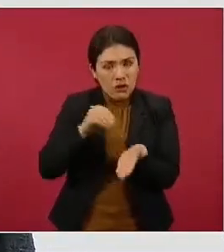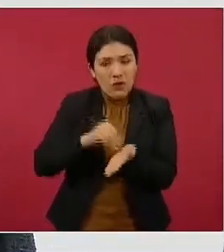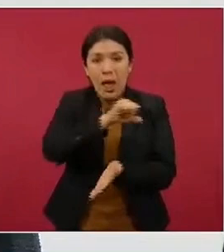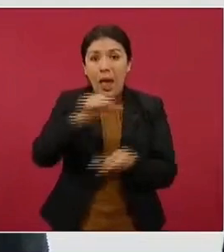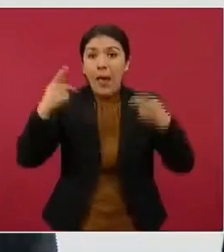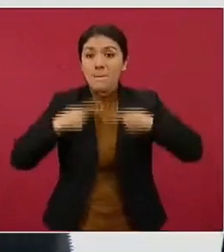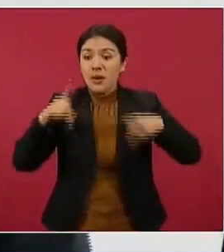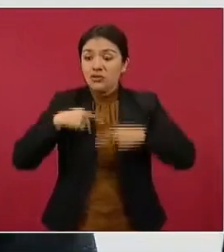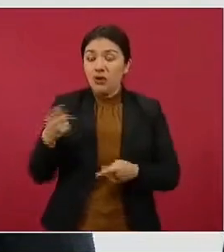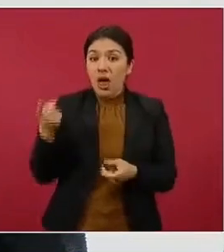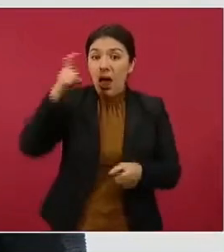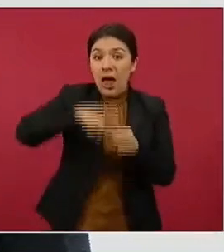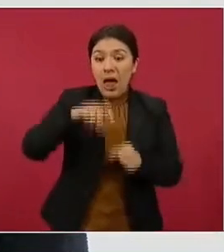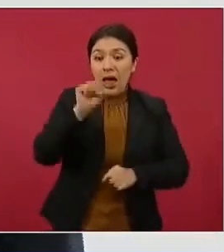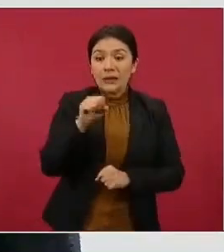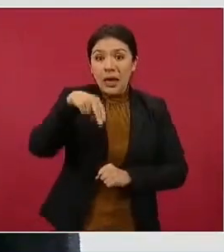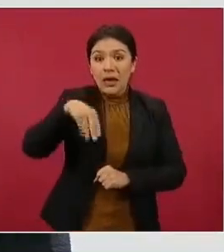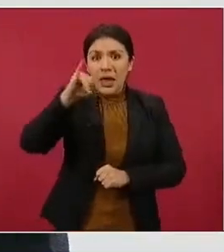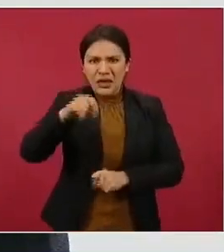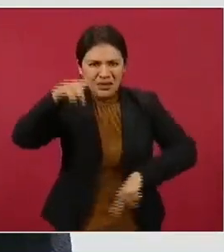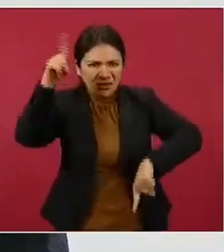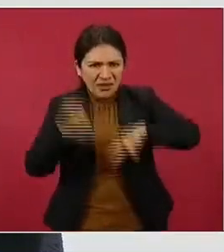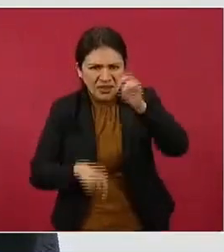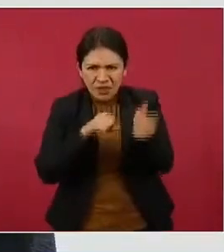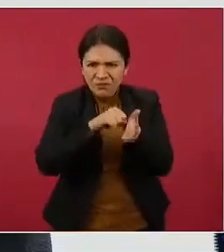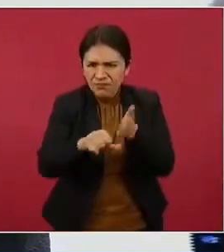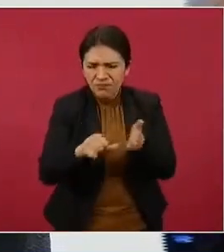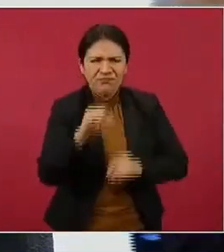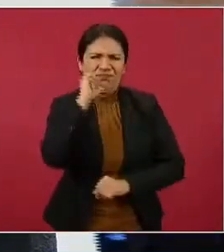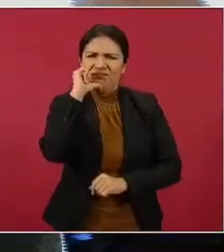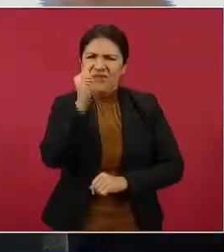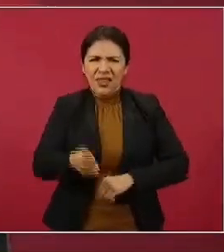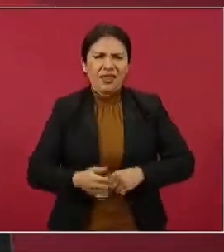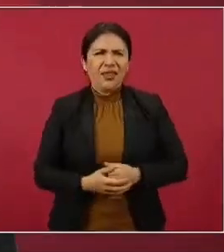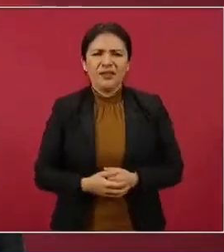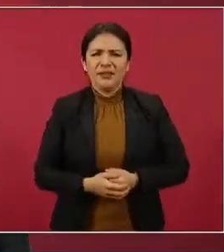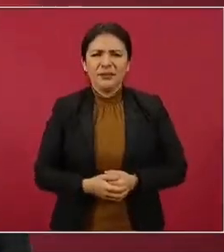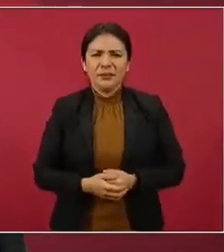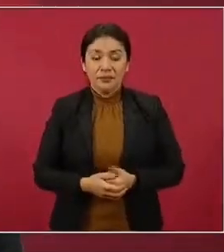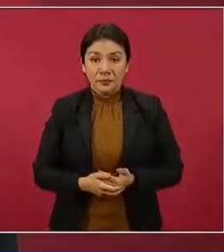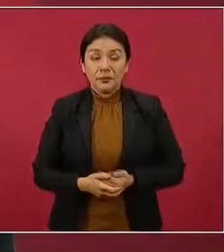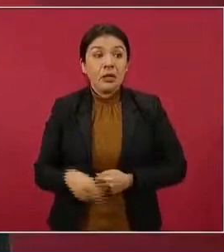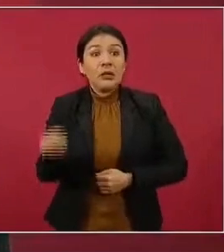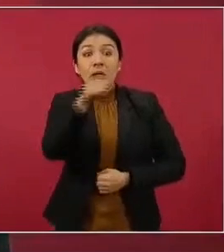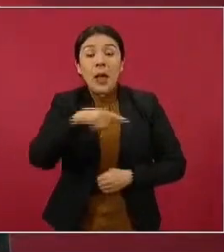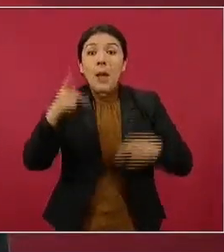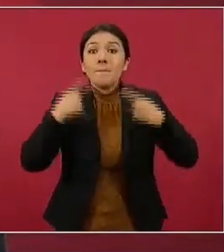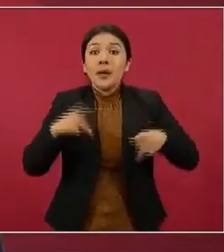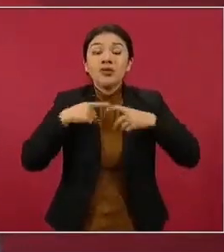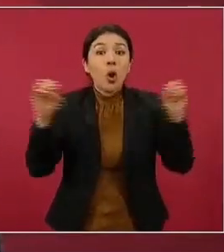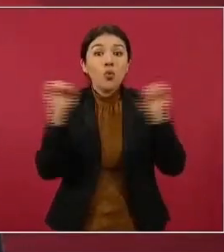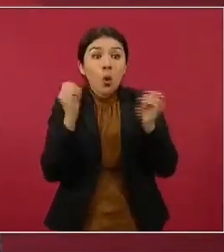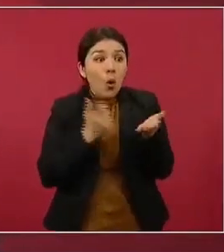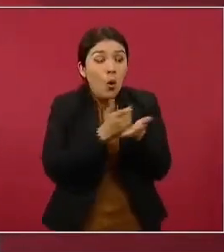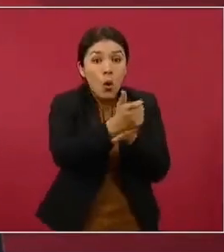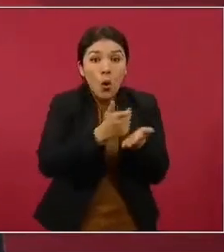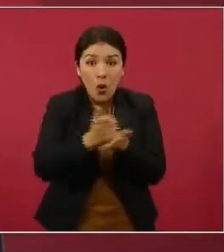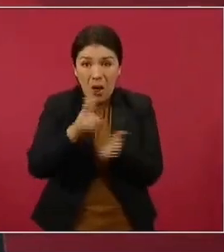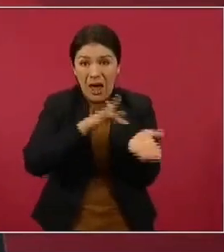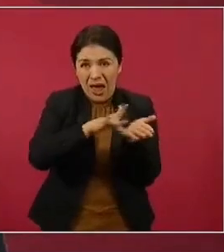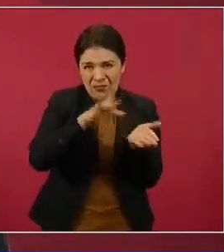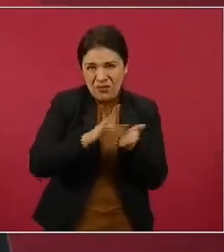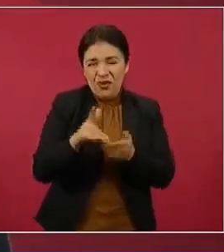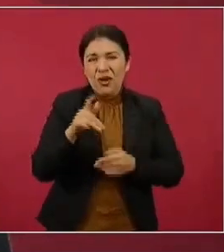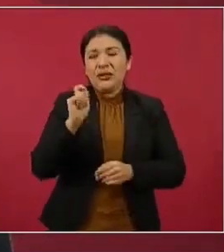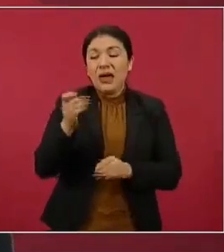del SNI no serán cancelados o suspendidos. Quienes no recibieron el apoyo económico